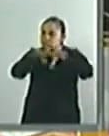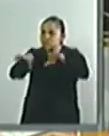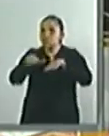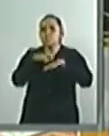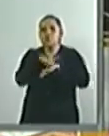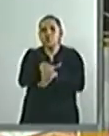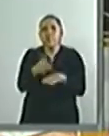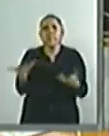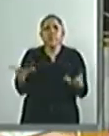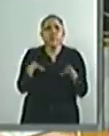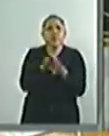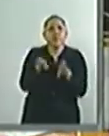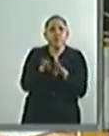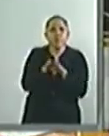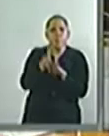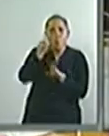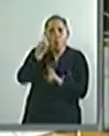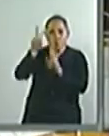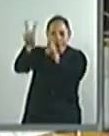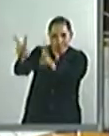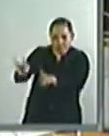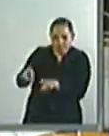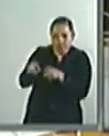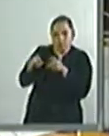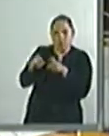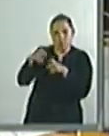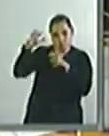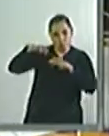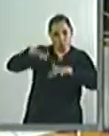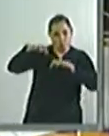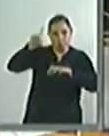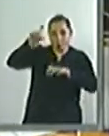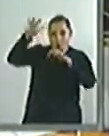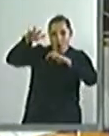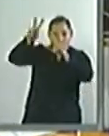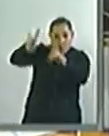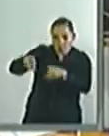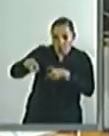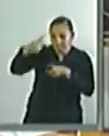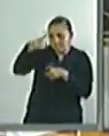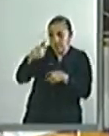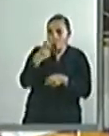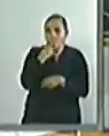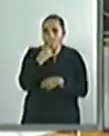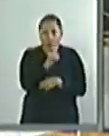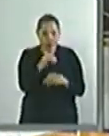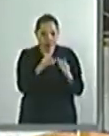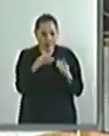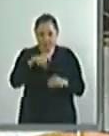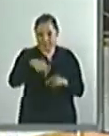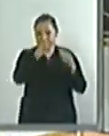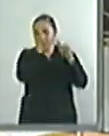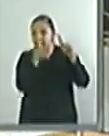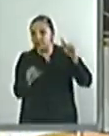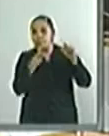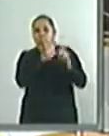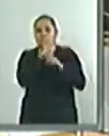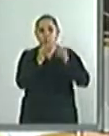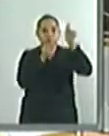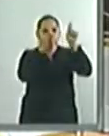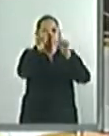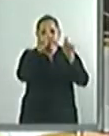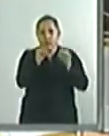promovido la cosecha de agua de lluvia para uso doméstico a nivel nacional cuidar el agua